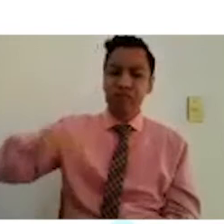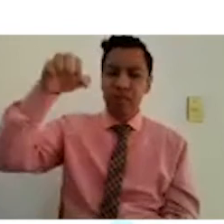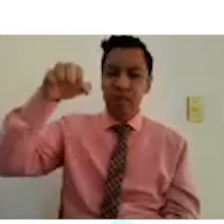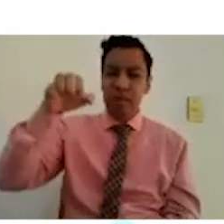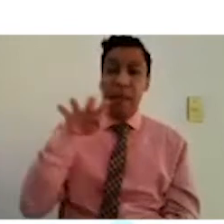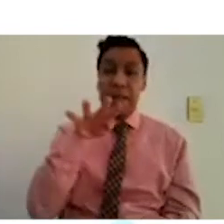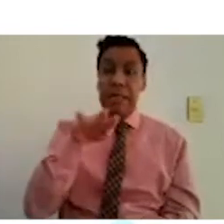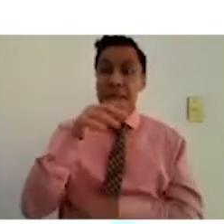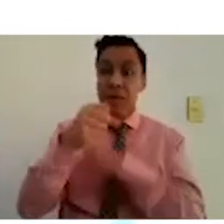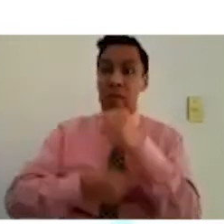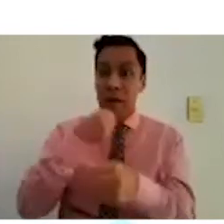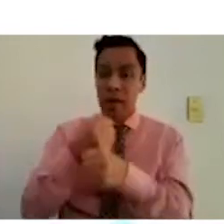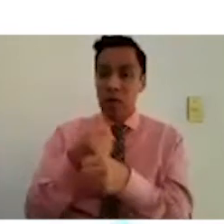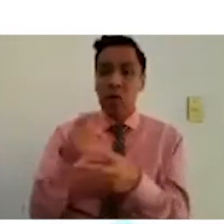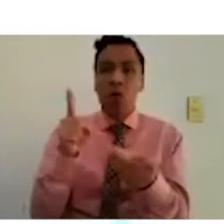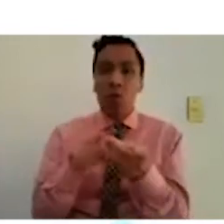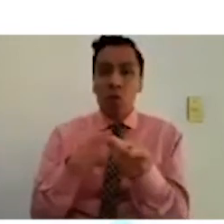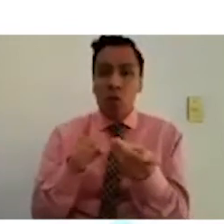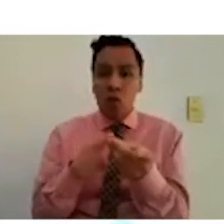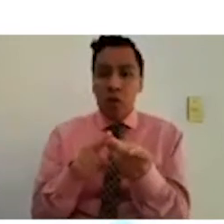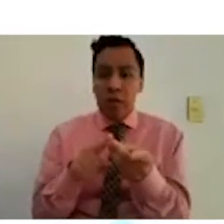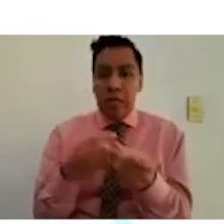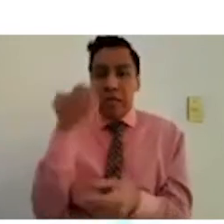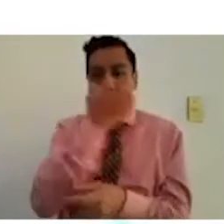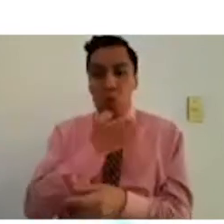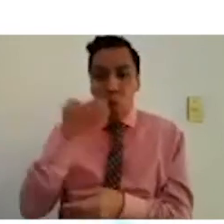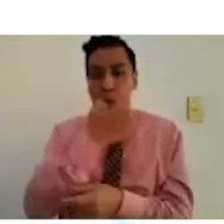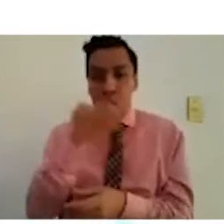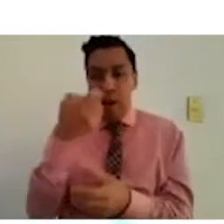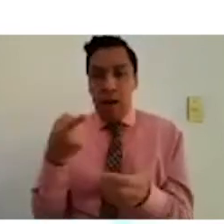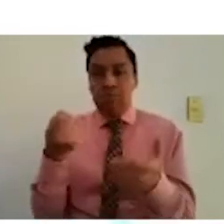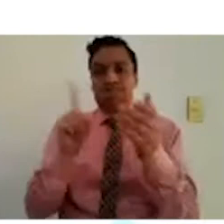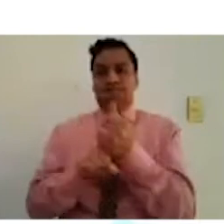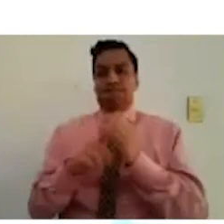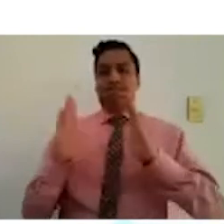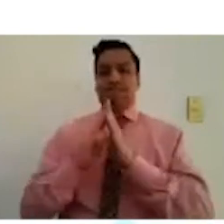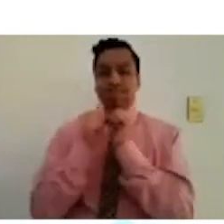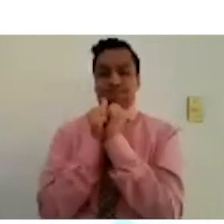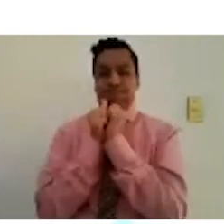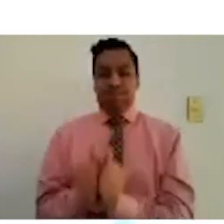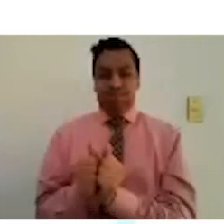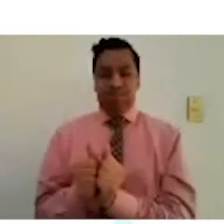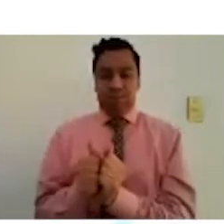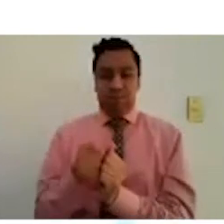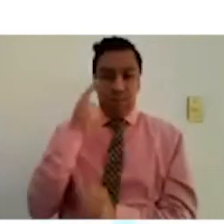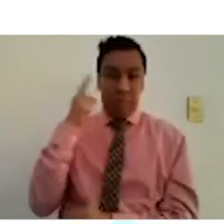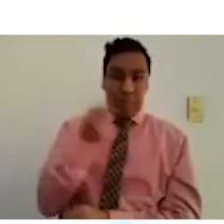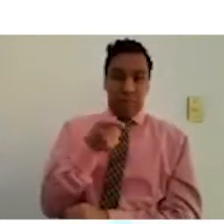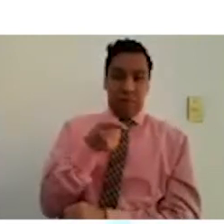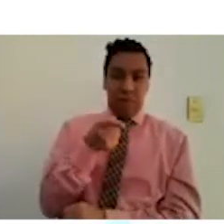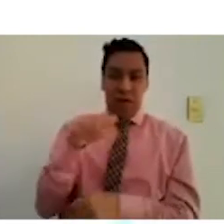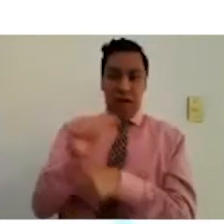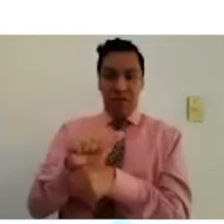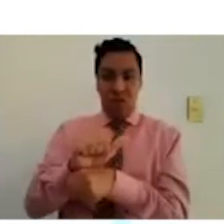en Madrid, España. La actuación de Paco Rabal, ahí lo vemos al actor que es el que hace de cura, es